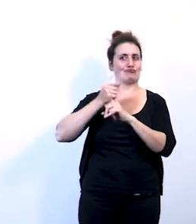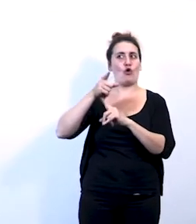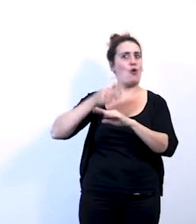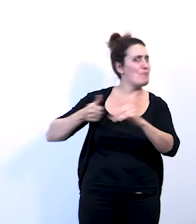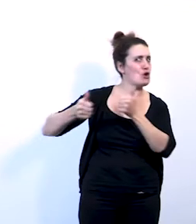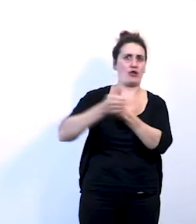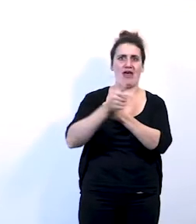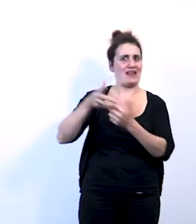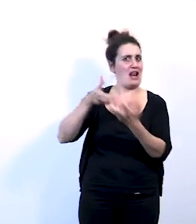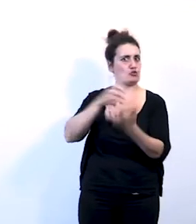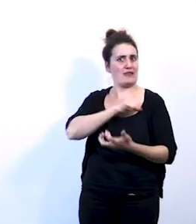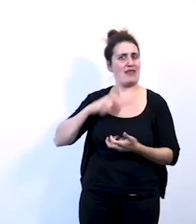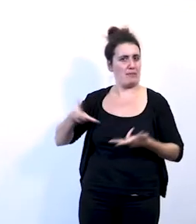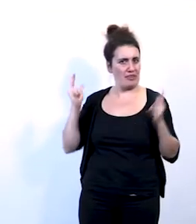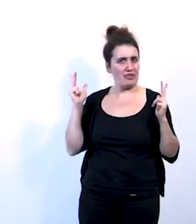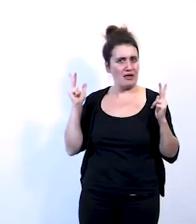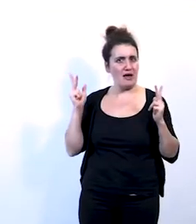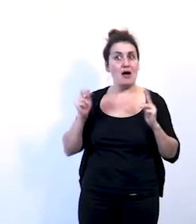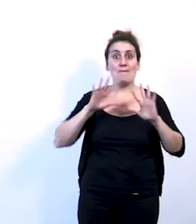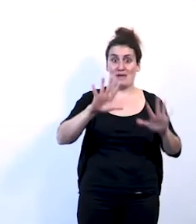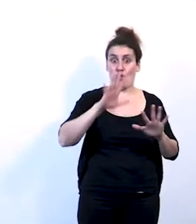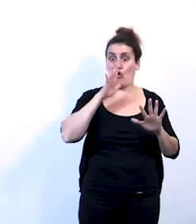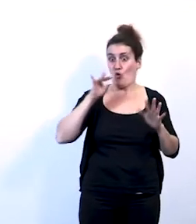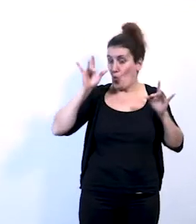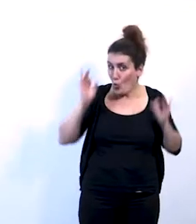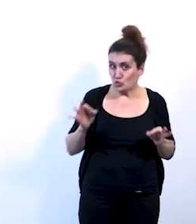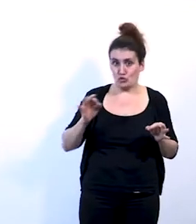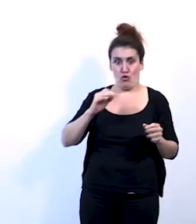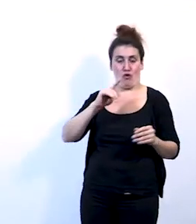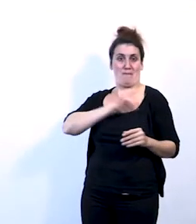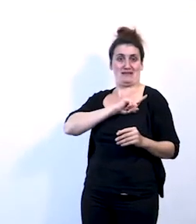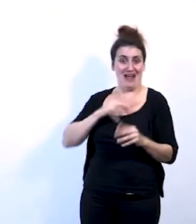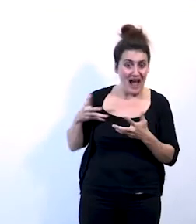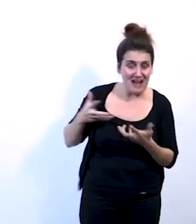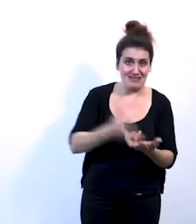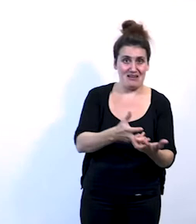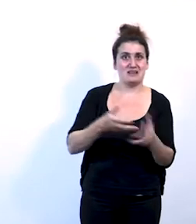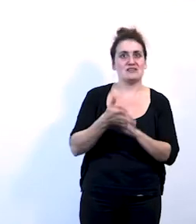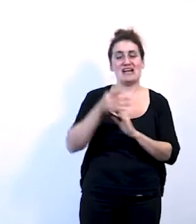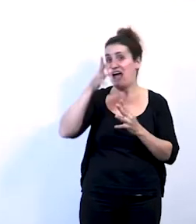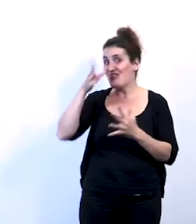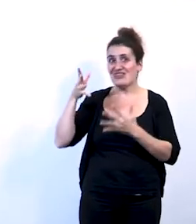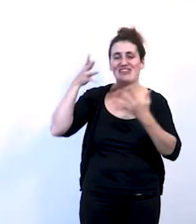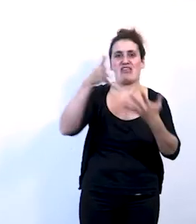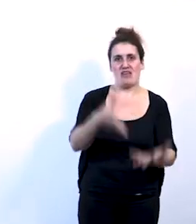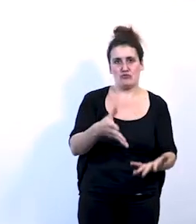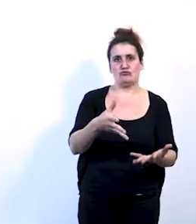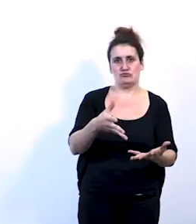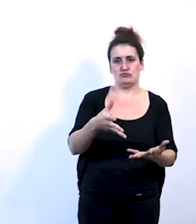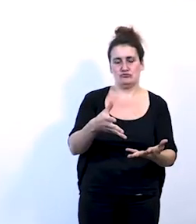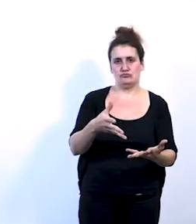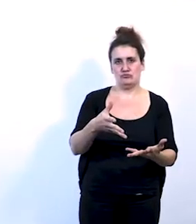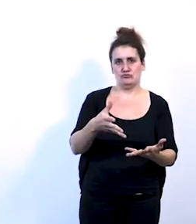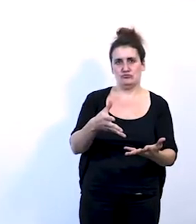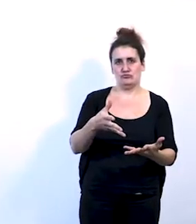en la lucha de independencia. Pero con el ataque militar que se hizo, fueron 10 años estableciendo para